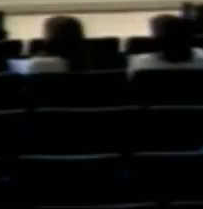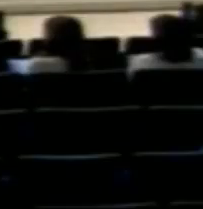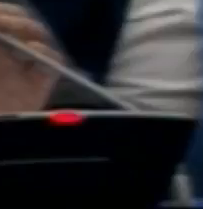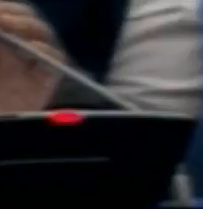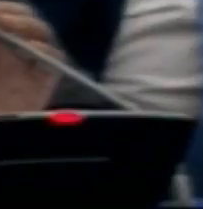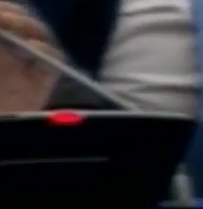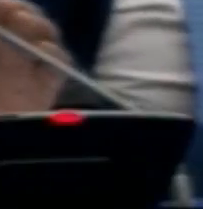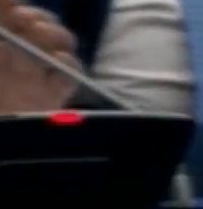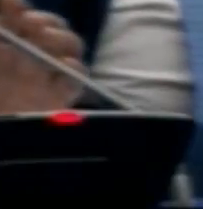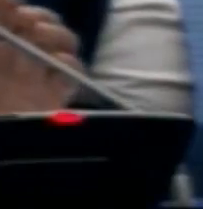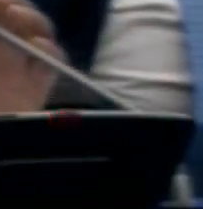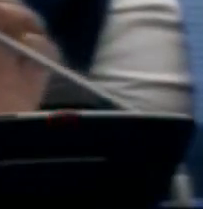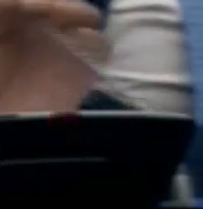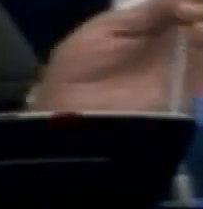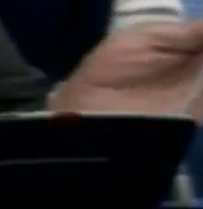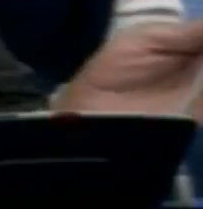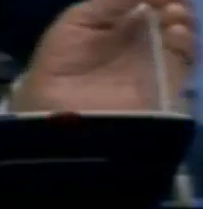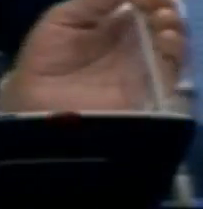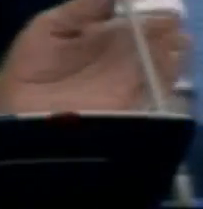Diputado Mario Alberto Tenorio.